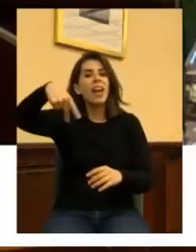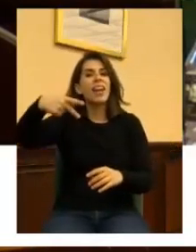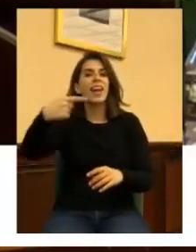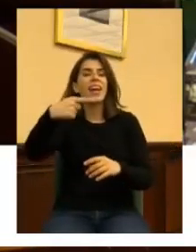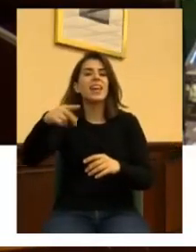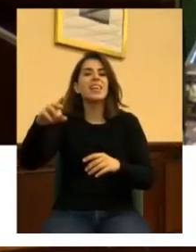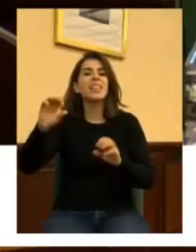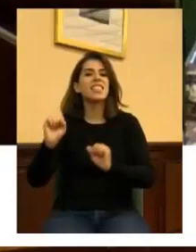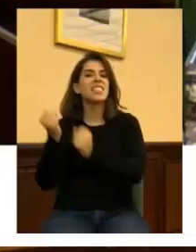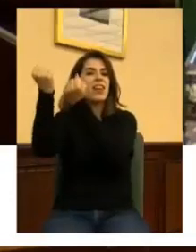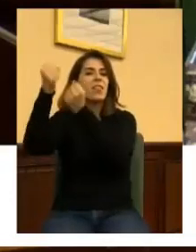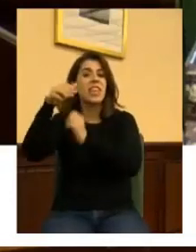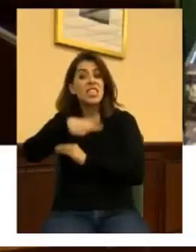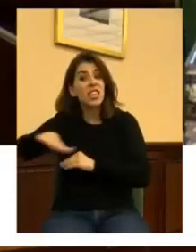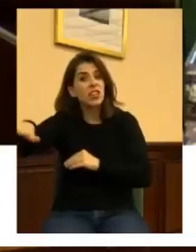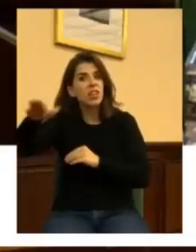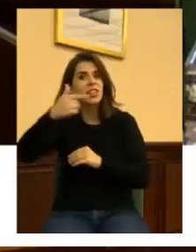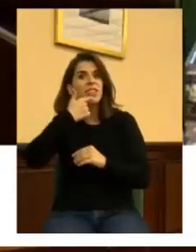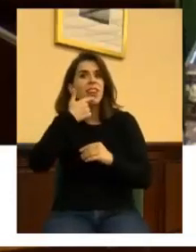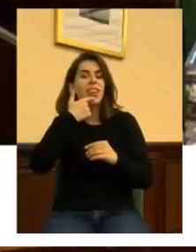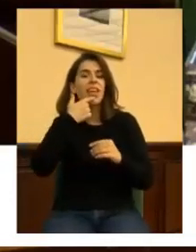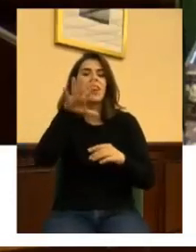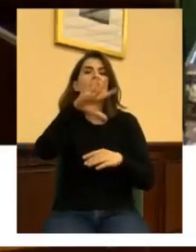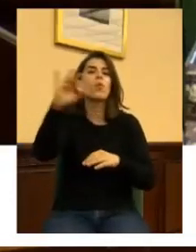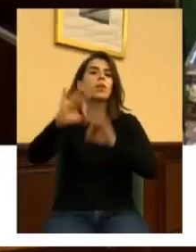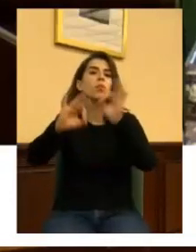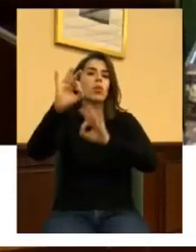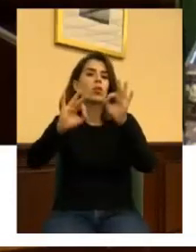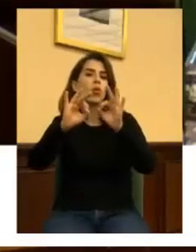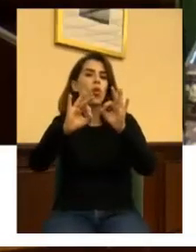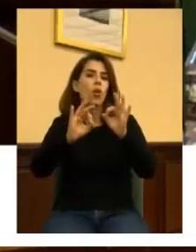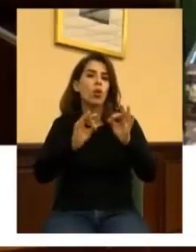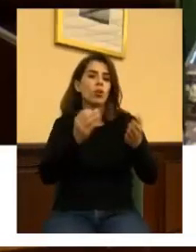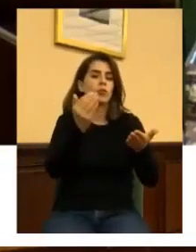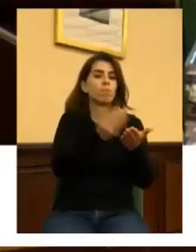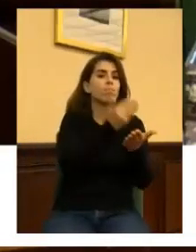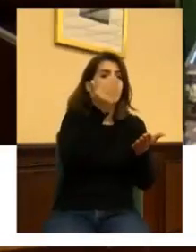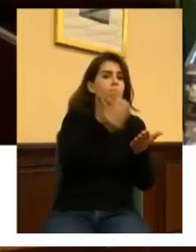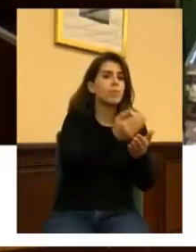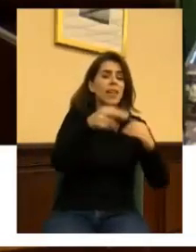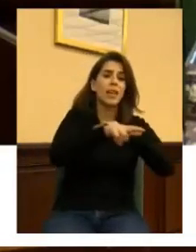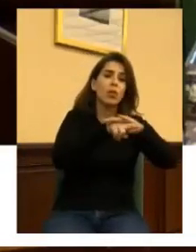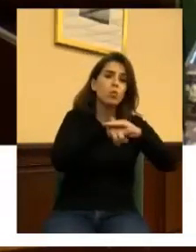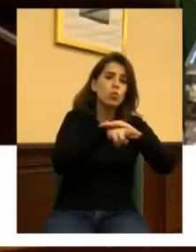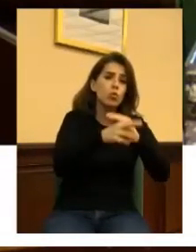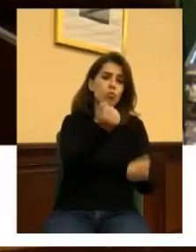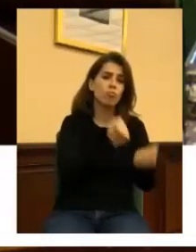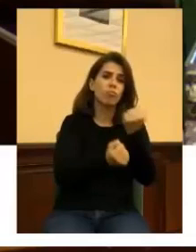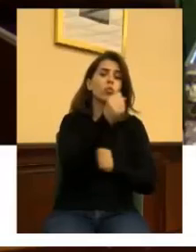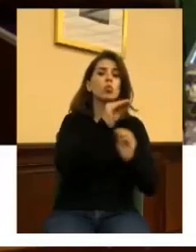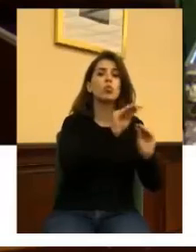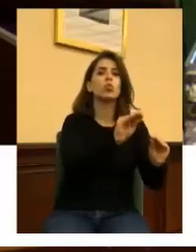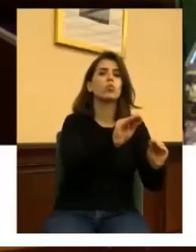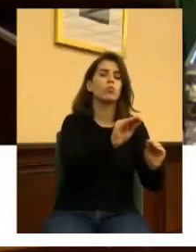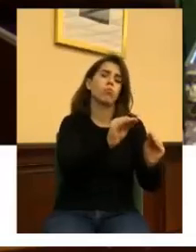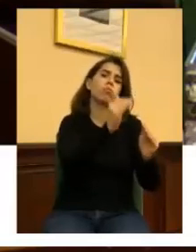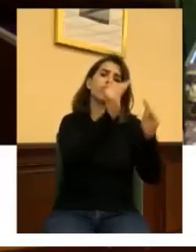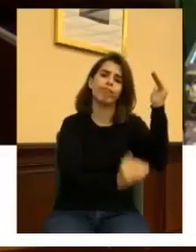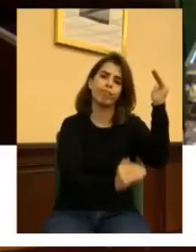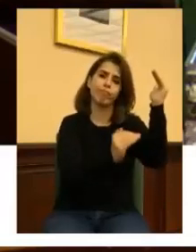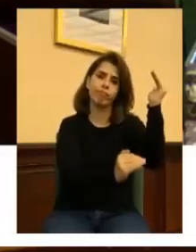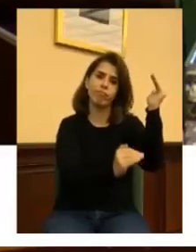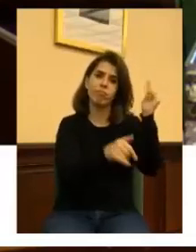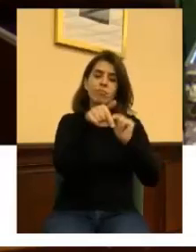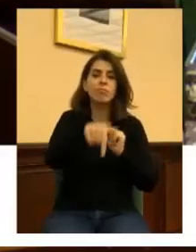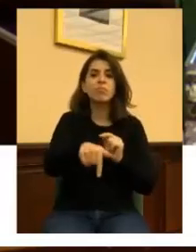del alumnado con menos recursos supera el 50%. Y la vulnerabilidad de las familias determina el